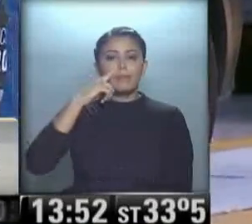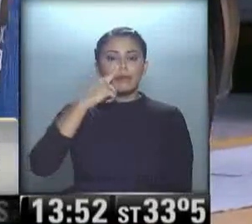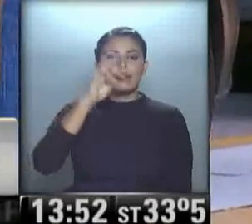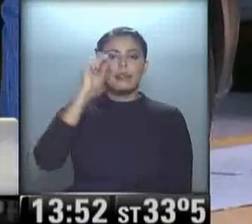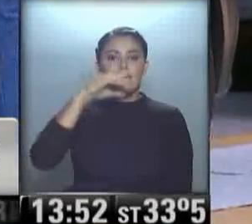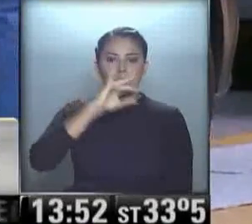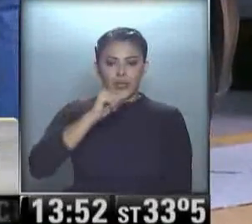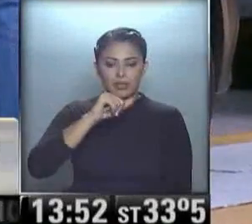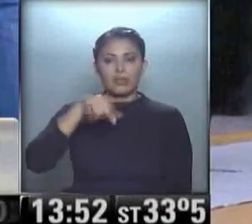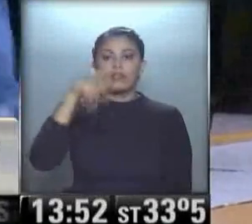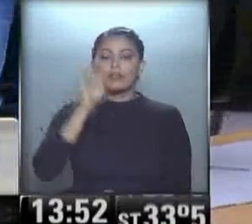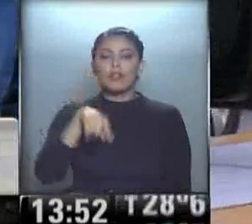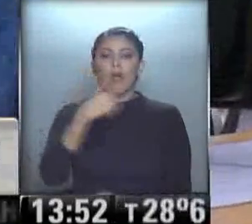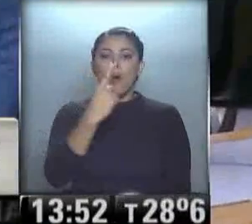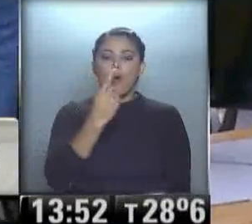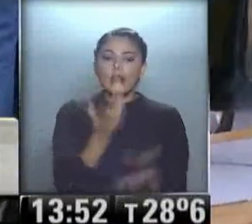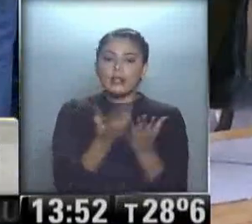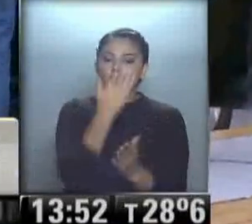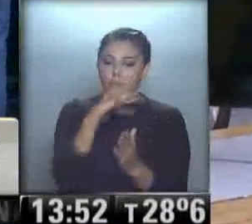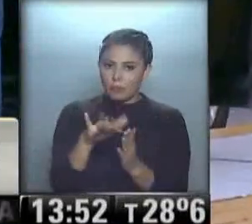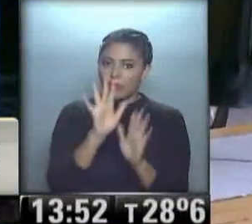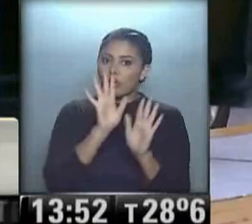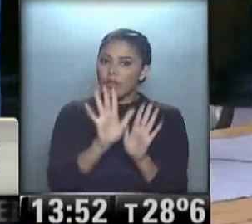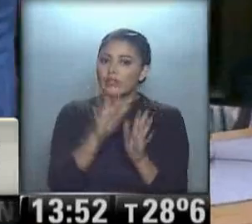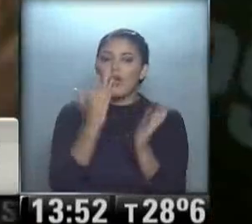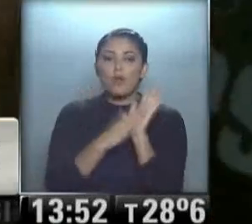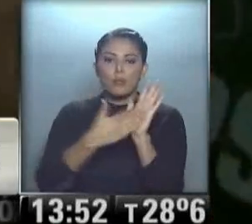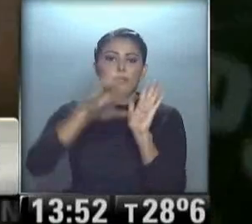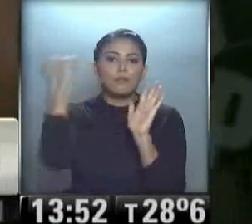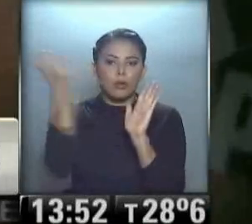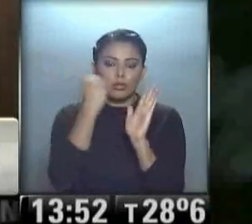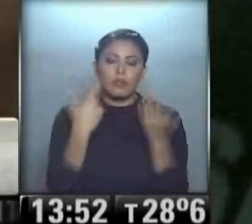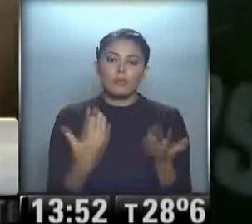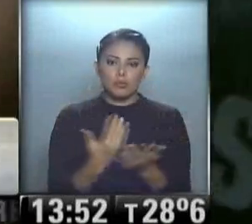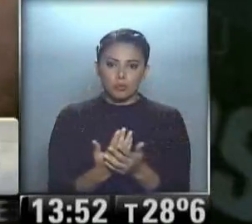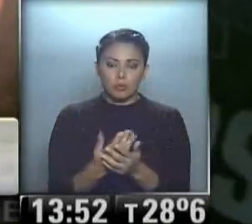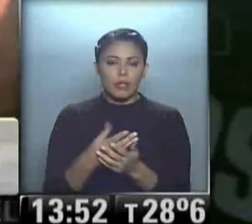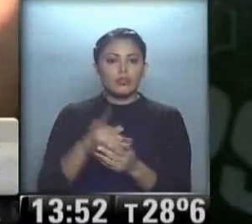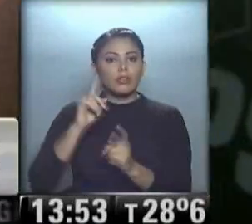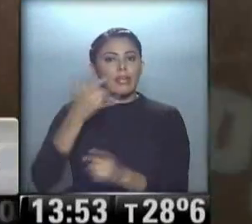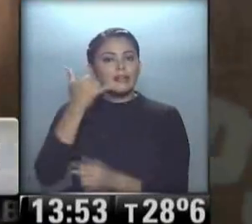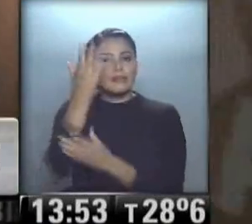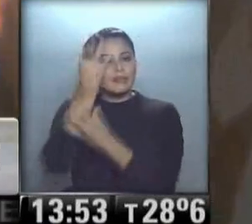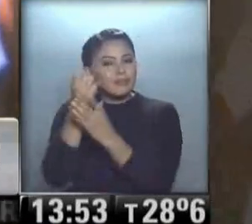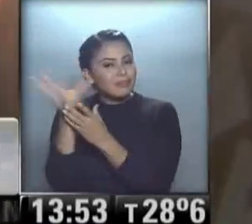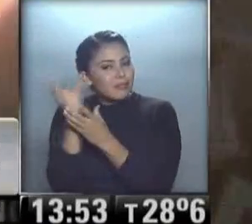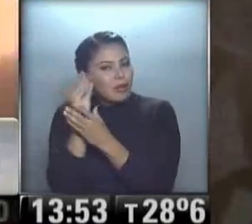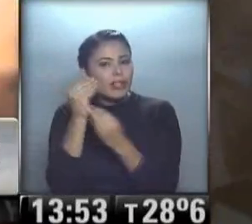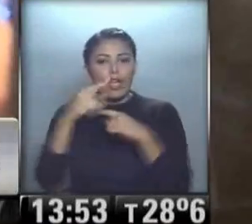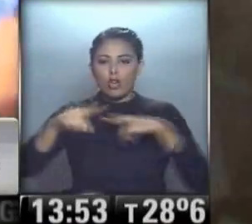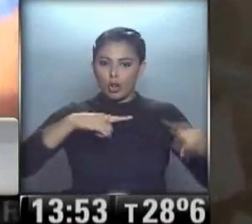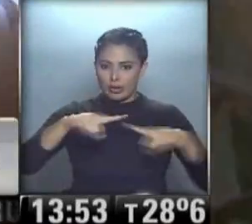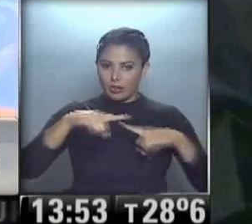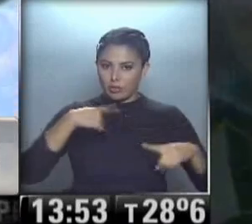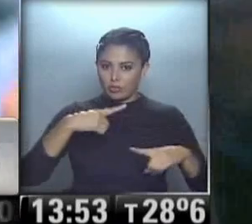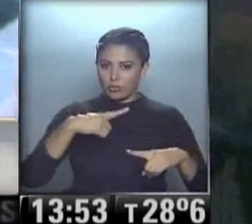1 kil y Med estos serían los laderos esta sería la prueba más importante obviamente en las escuchas lo que se ve es la coordinación Qué surge